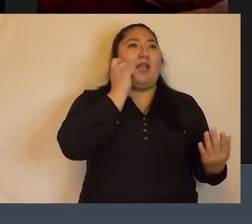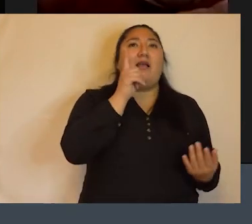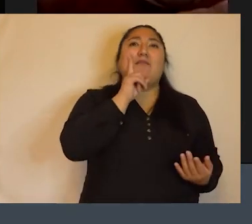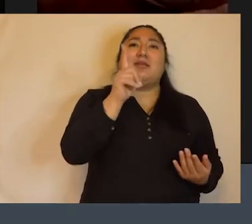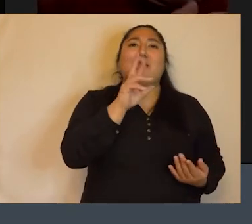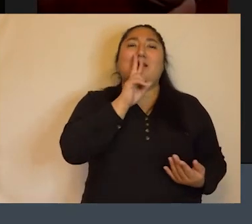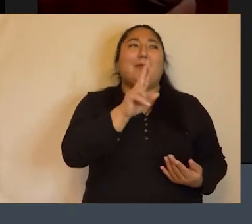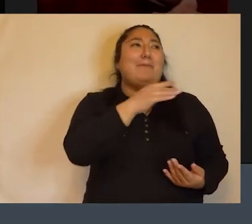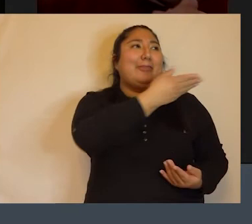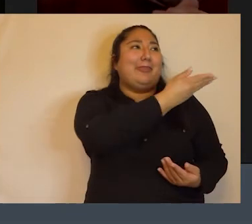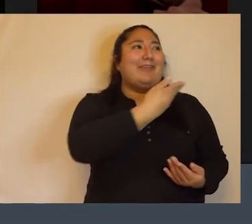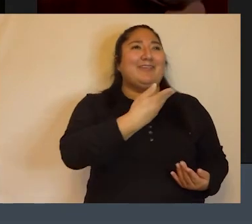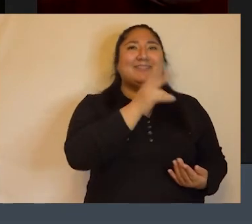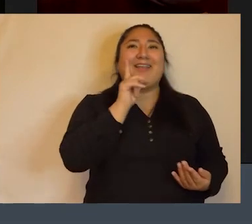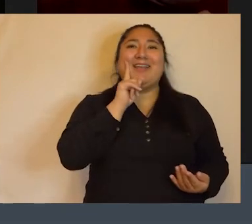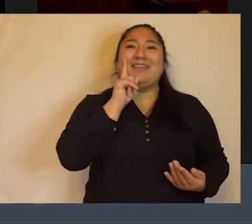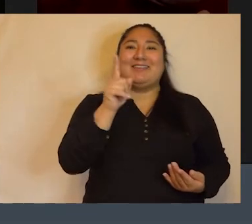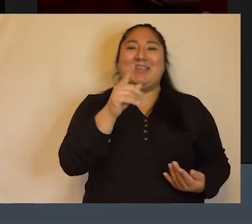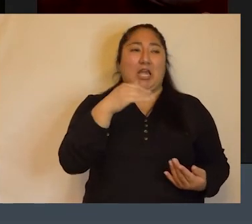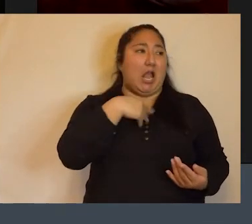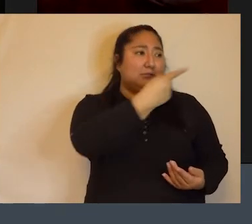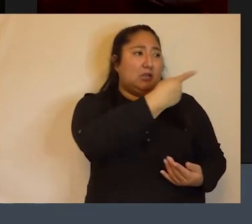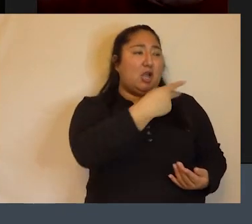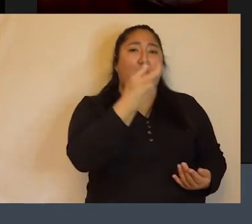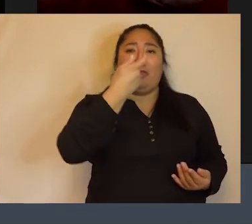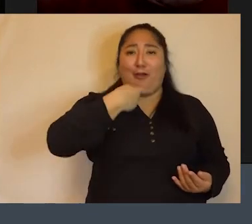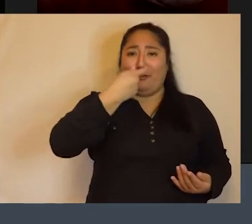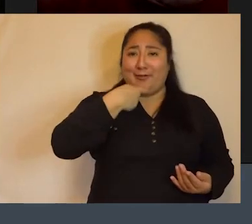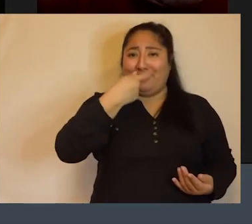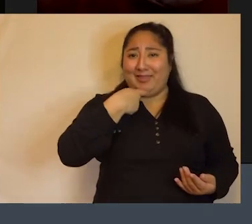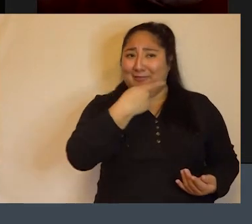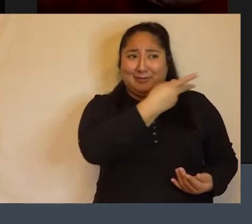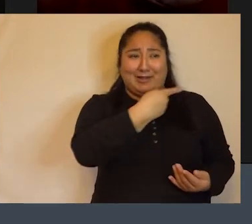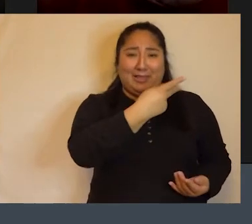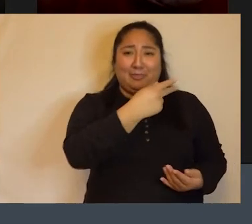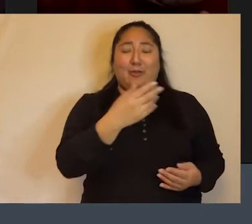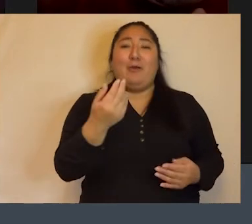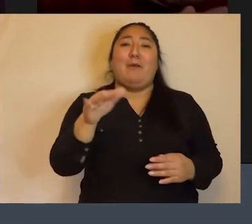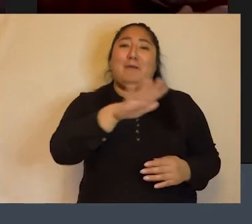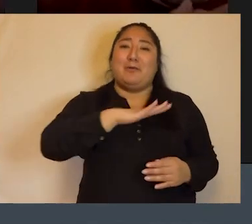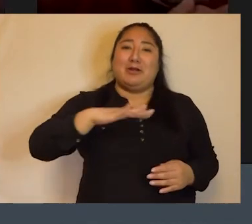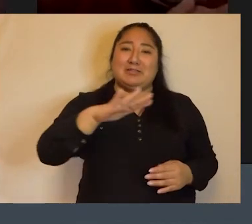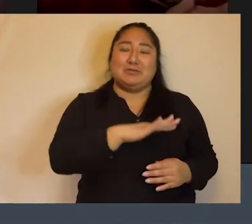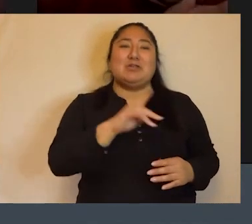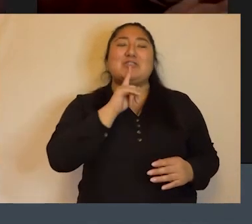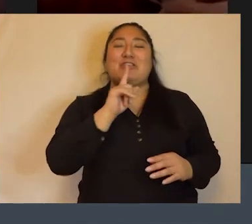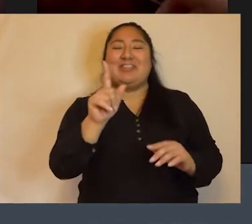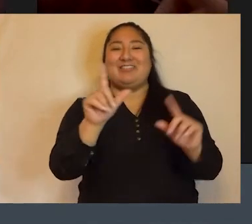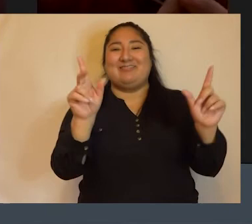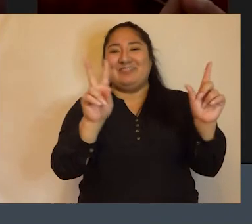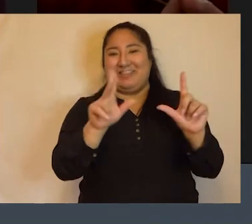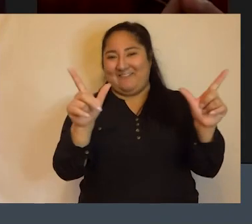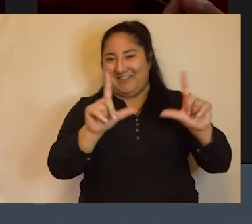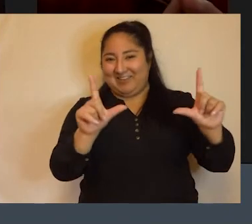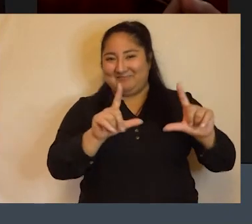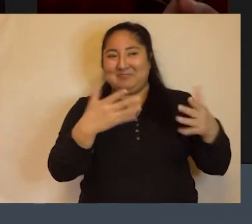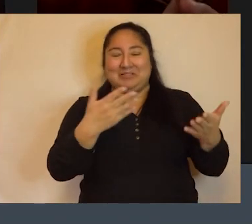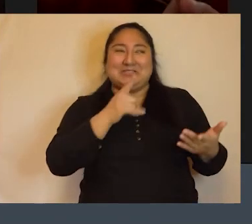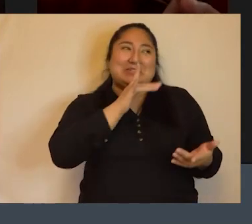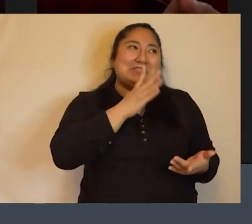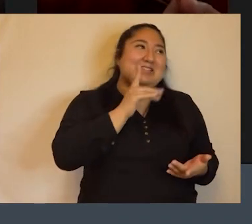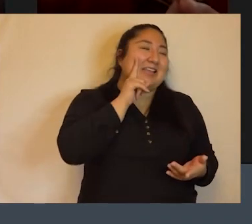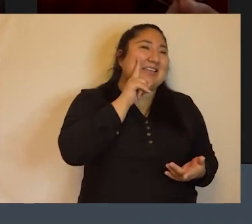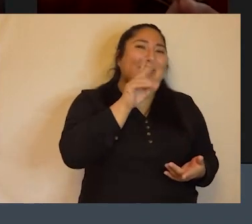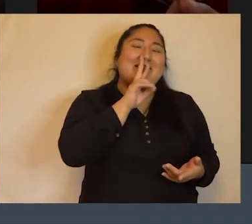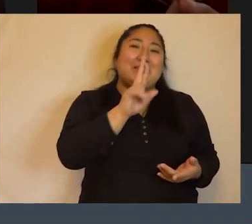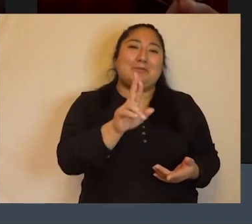Hernán o yo. No Aquí sé los quién dos de los dos. nos estamos riendo por el caso que salió en televisión. Sí.